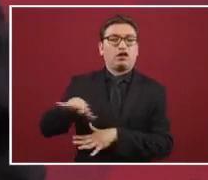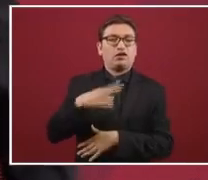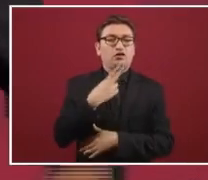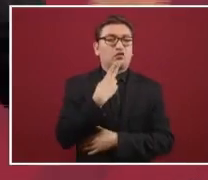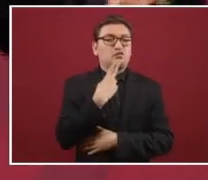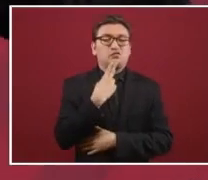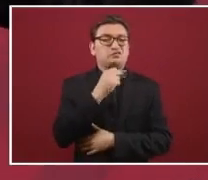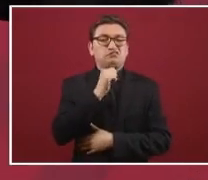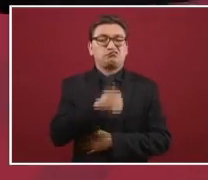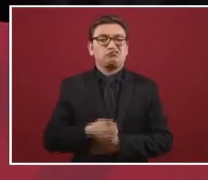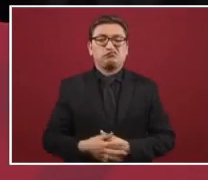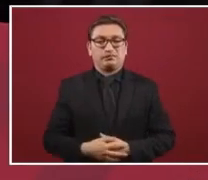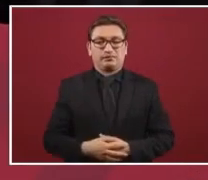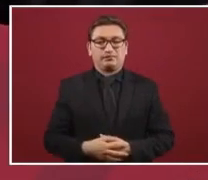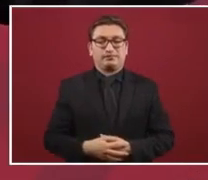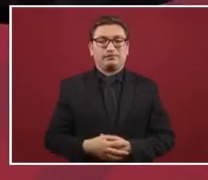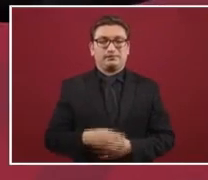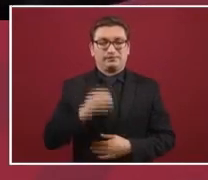que se estaba usando,